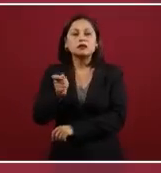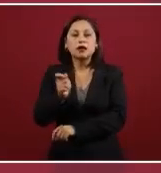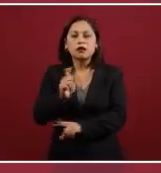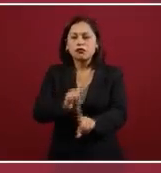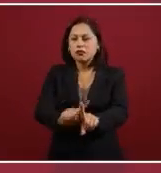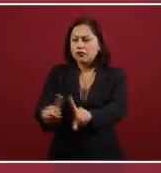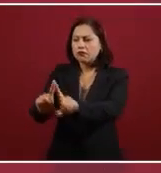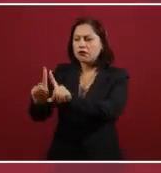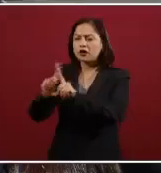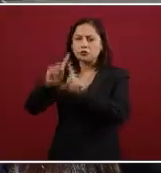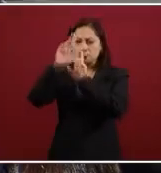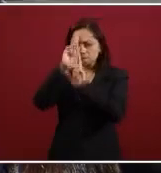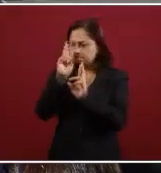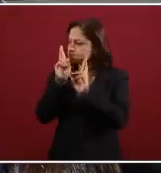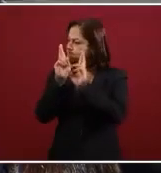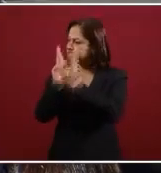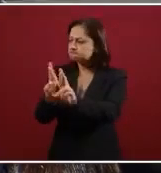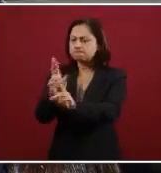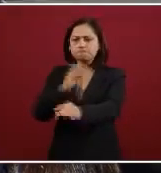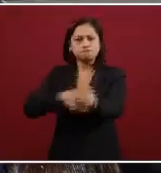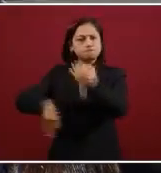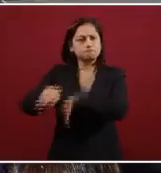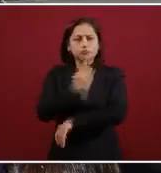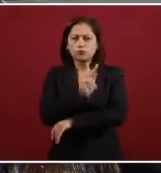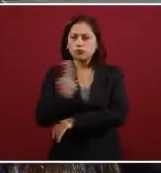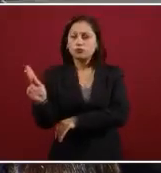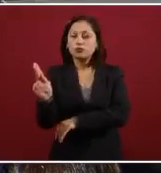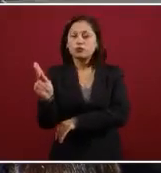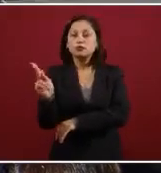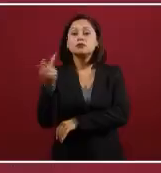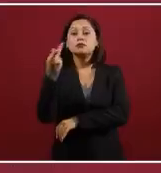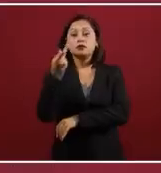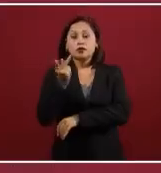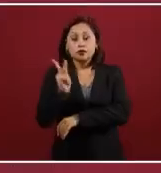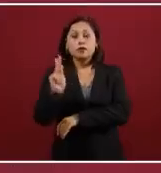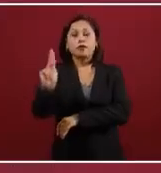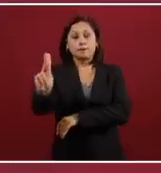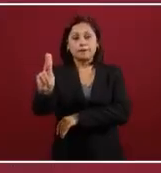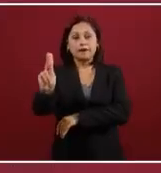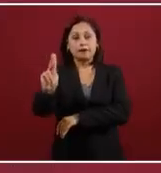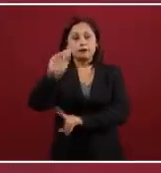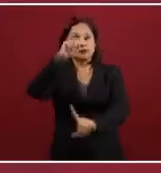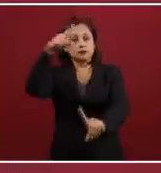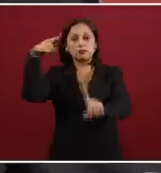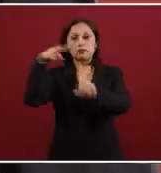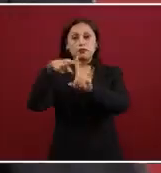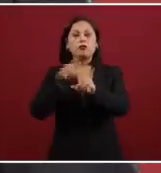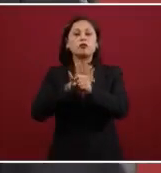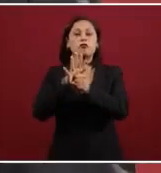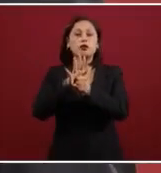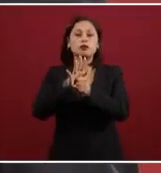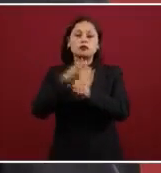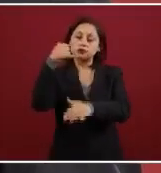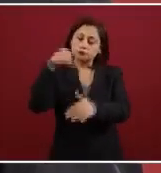pero tenemos el propósito de transformar a México.